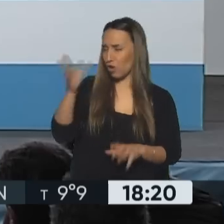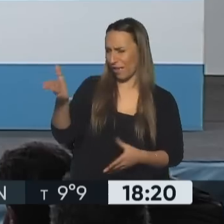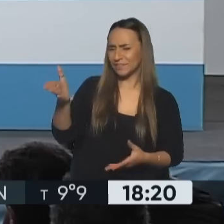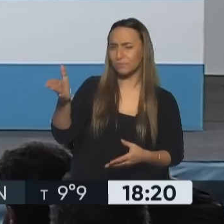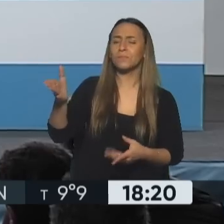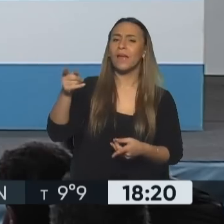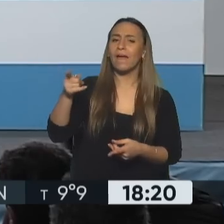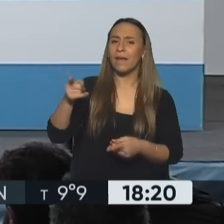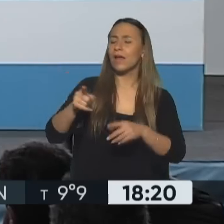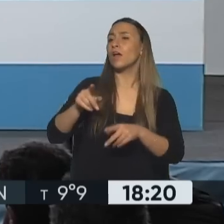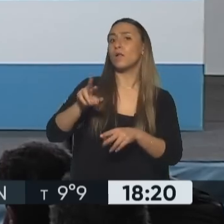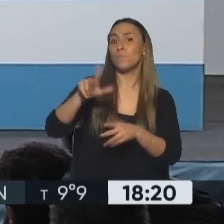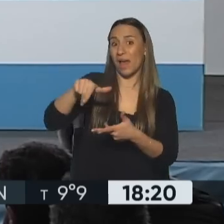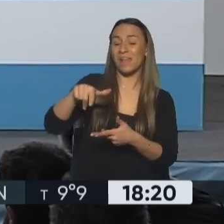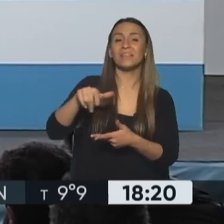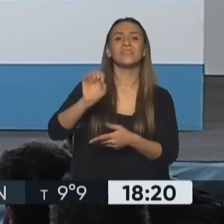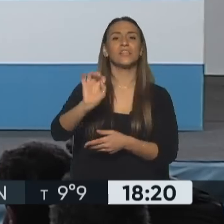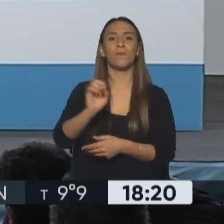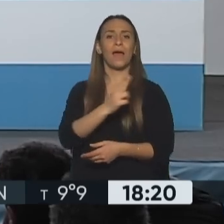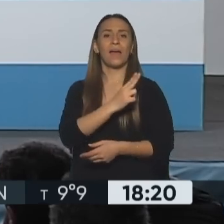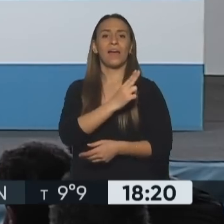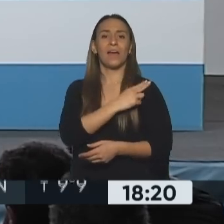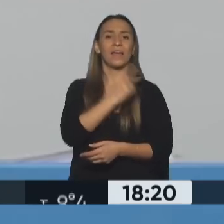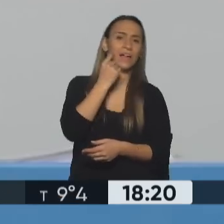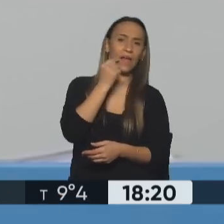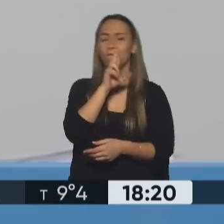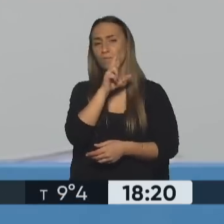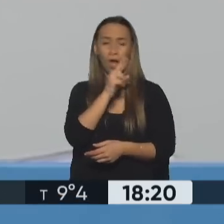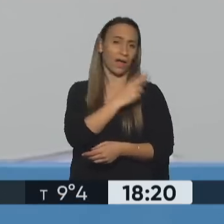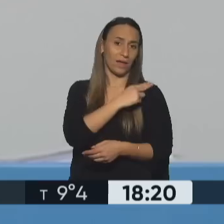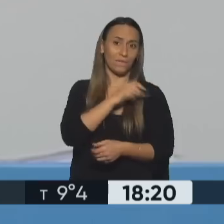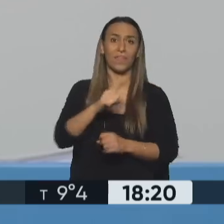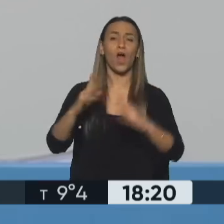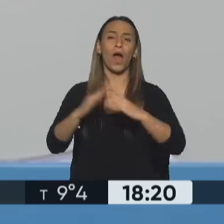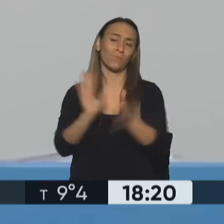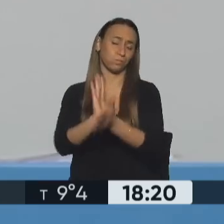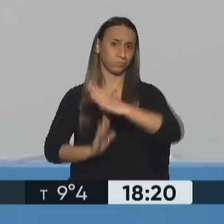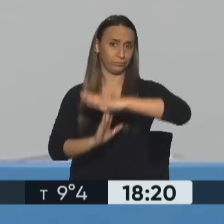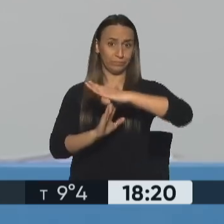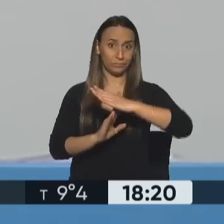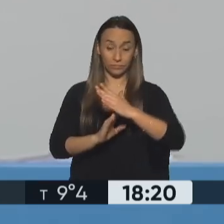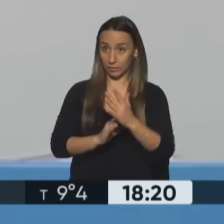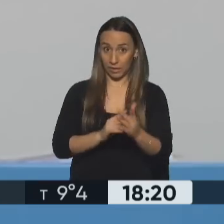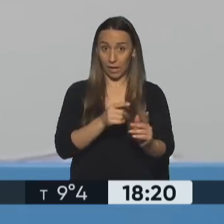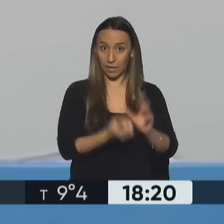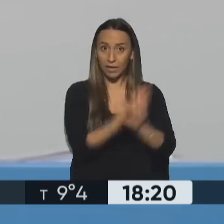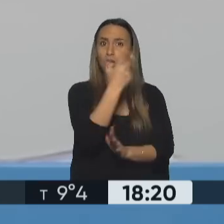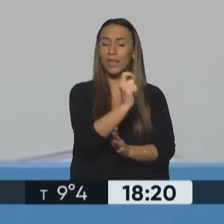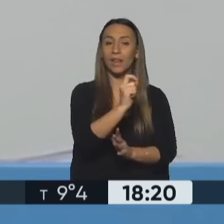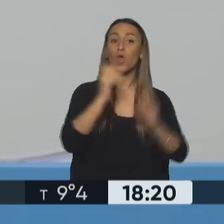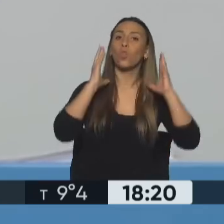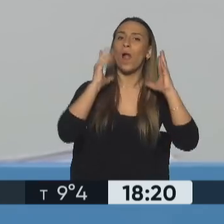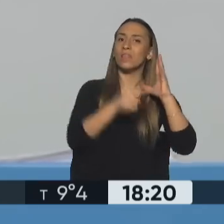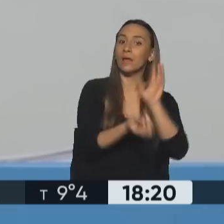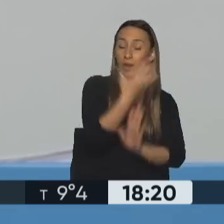Jorge? Jefes y jefas de hogar que había creado Eduardo Duhalde, que lo había creado bien. Ojo, no estoy criticando la creación porque en